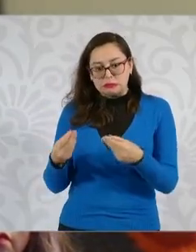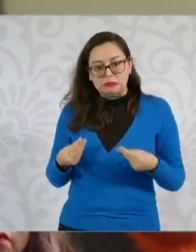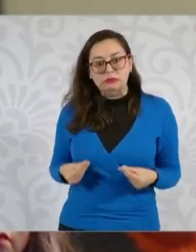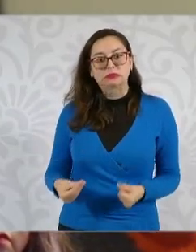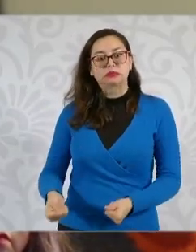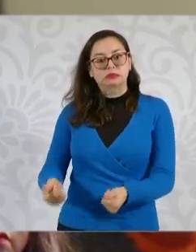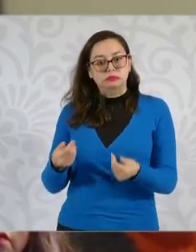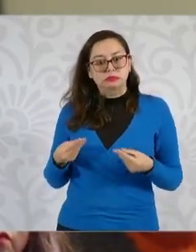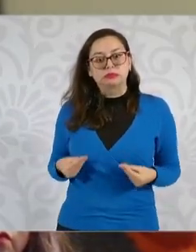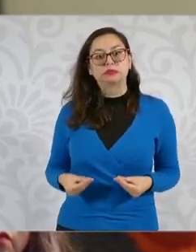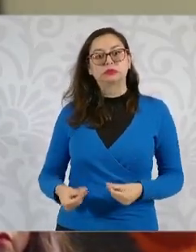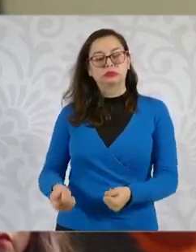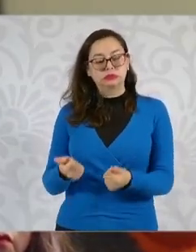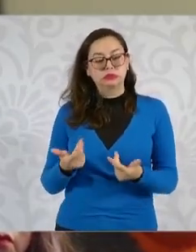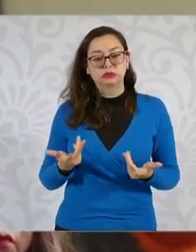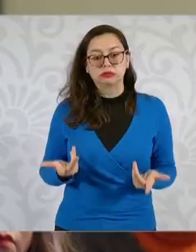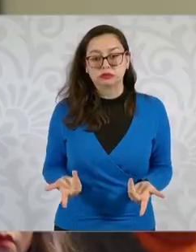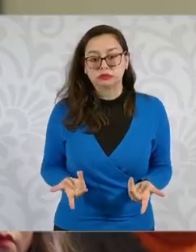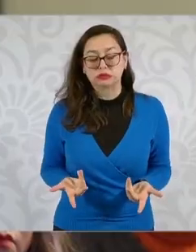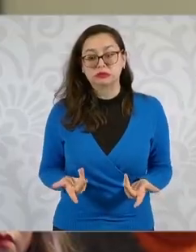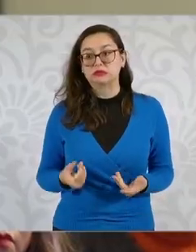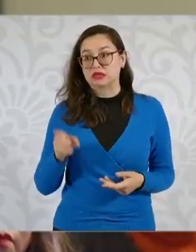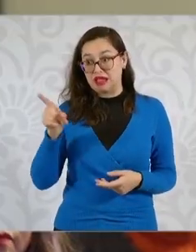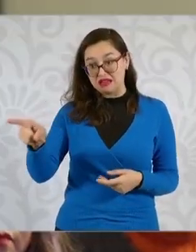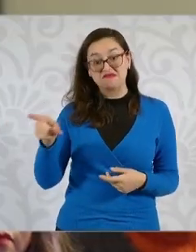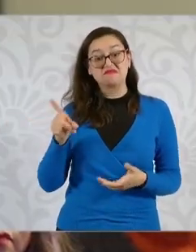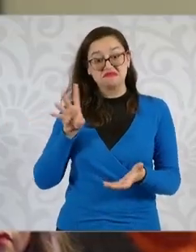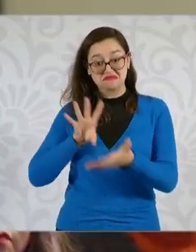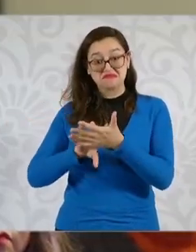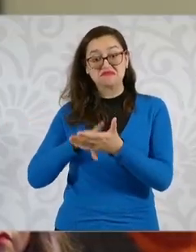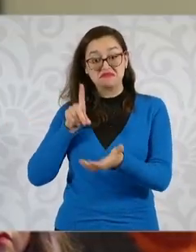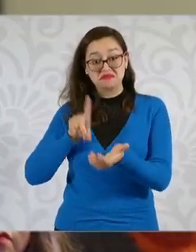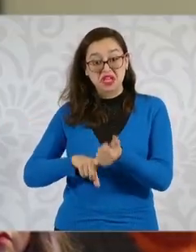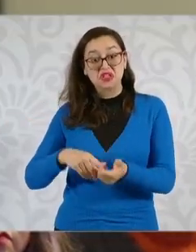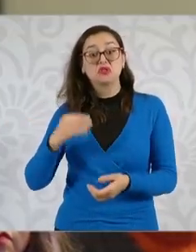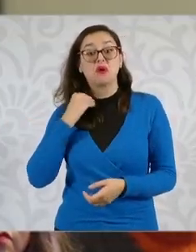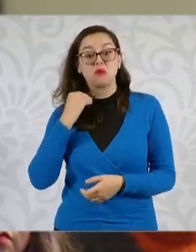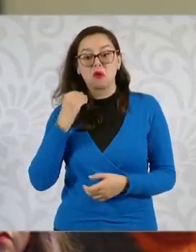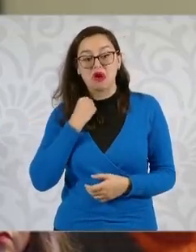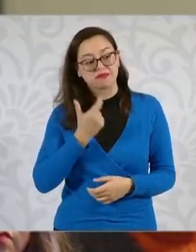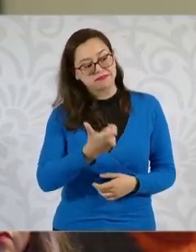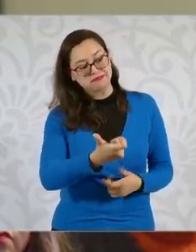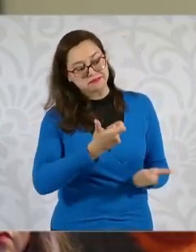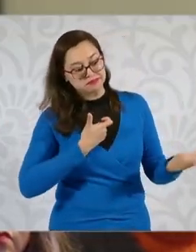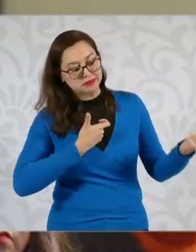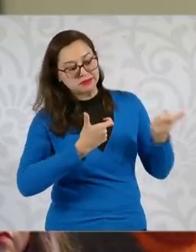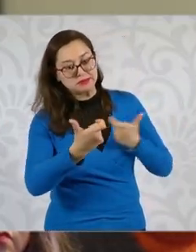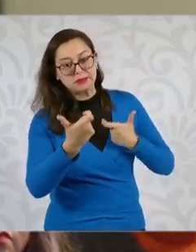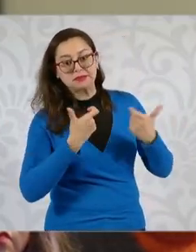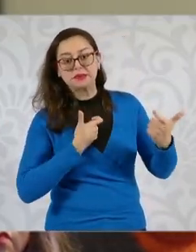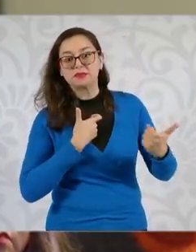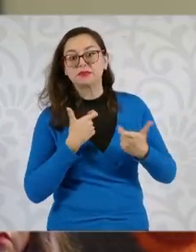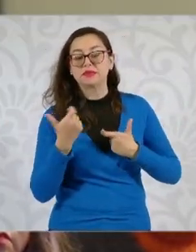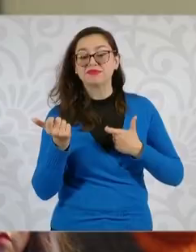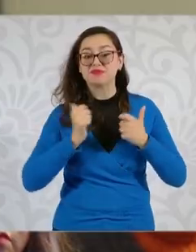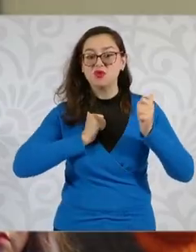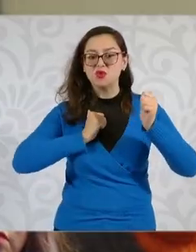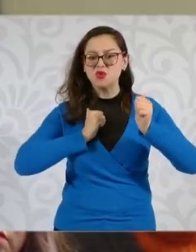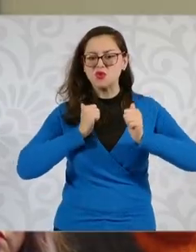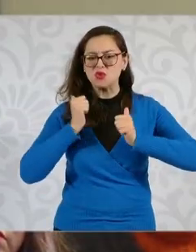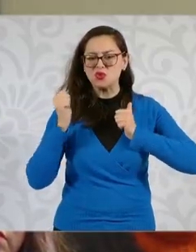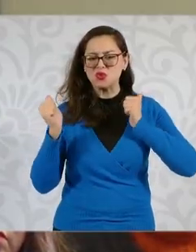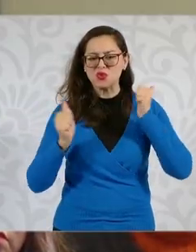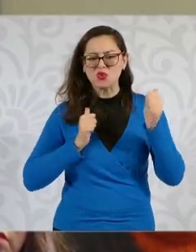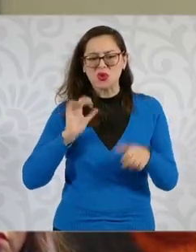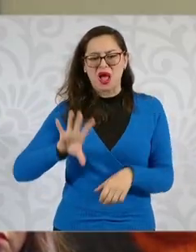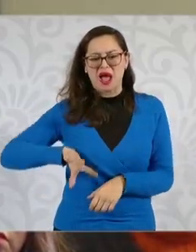que tienen para poder recabar pues el dinero que les están exigiendo los abogados o pseudoabogados que se aprovechan de las circunstancias